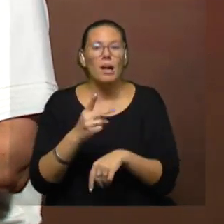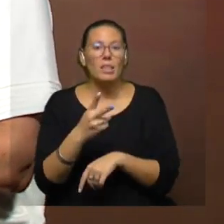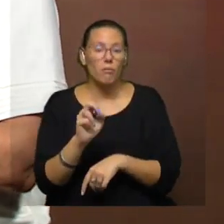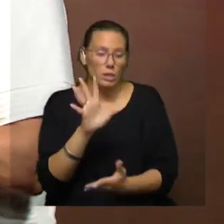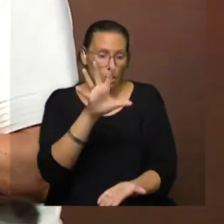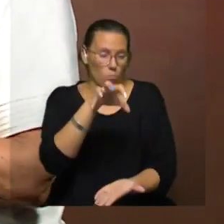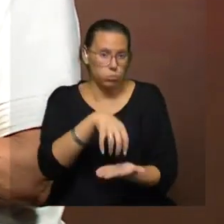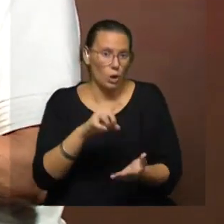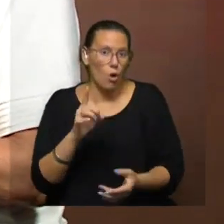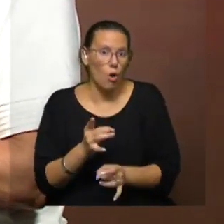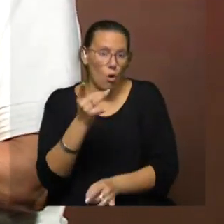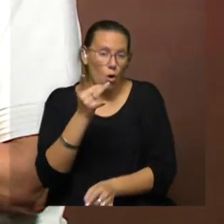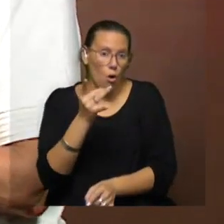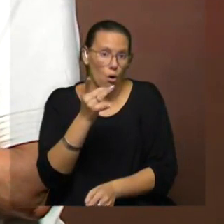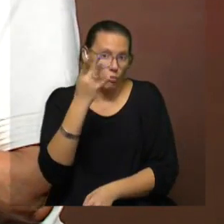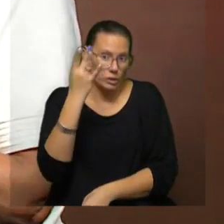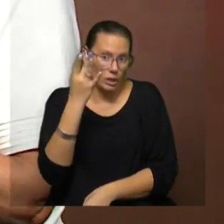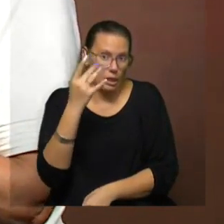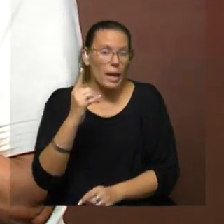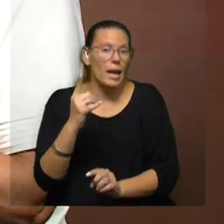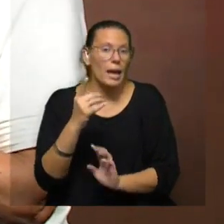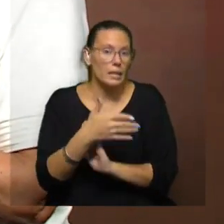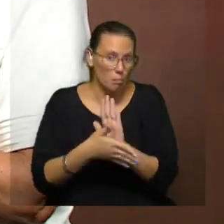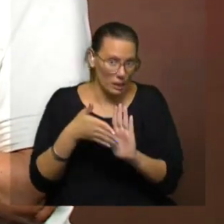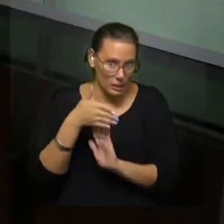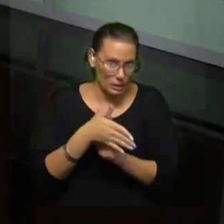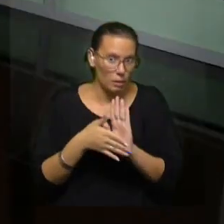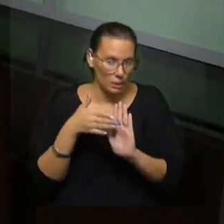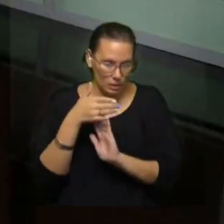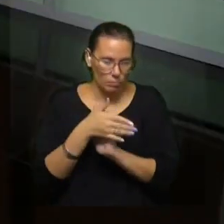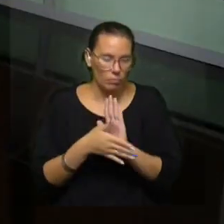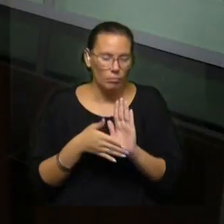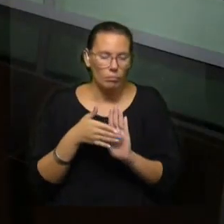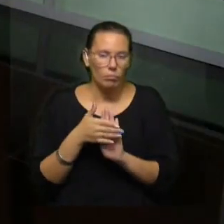20. Y después... ¿En el país o en Montevideo? En el país. Sí.